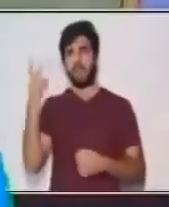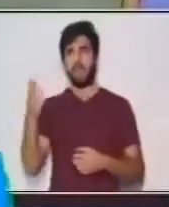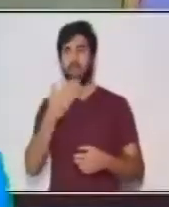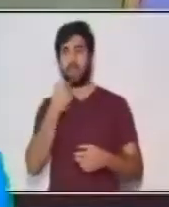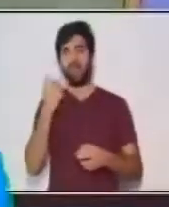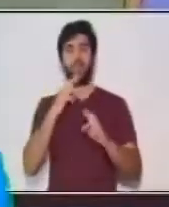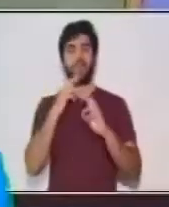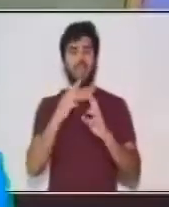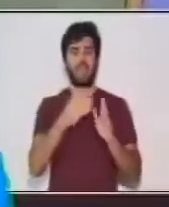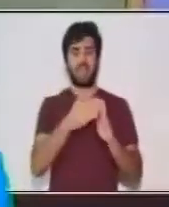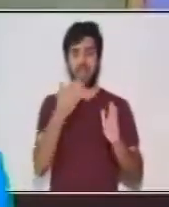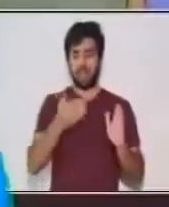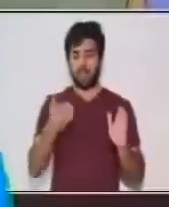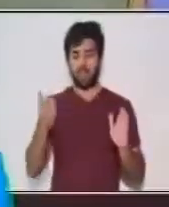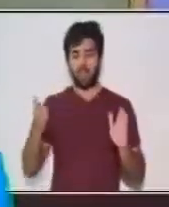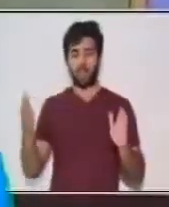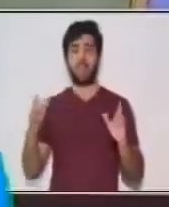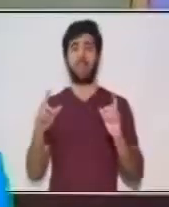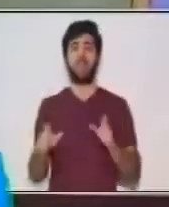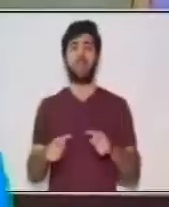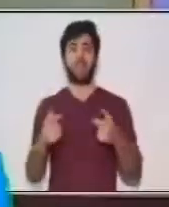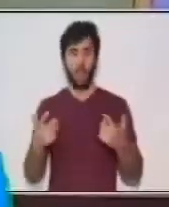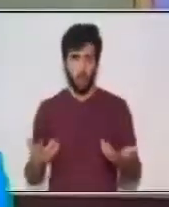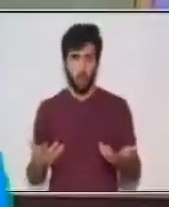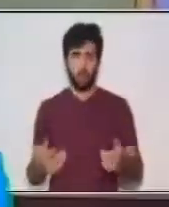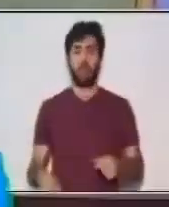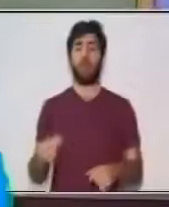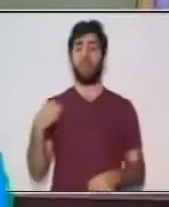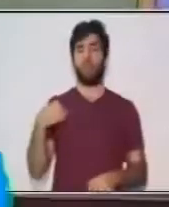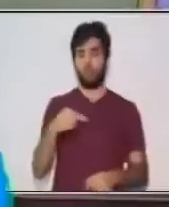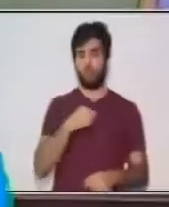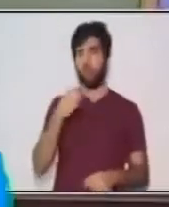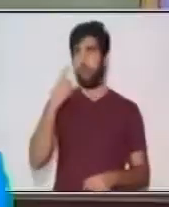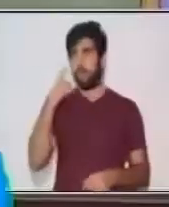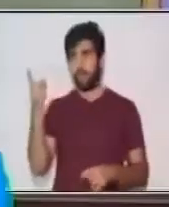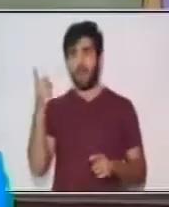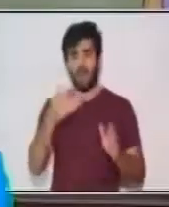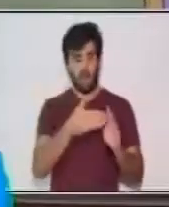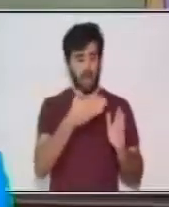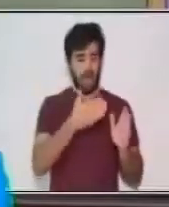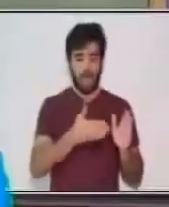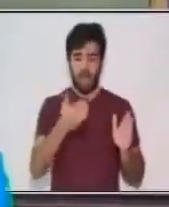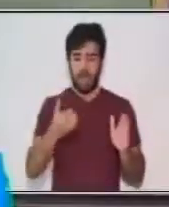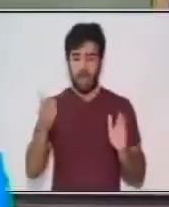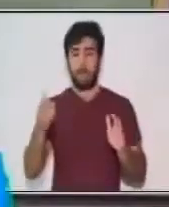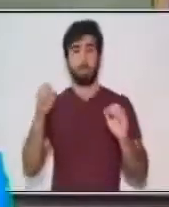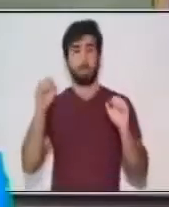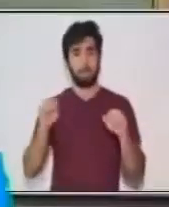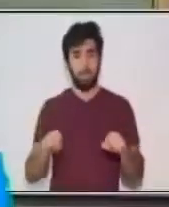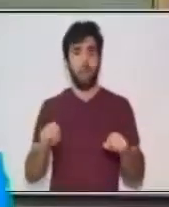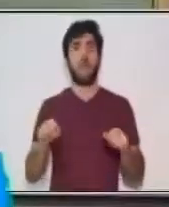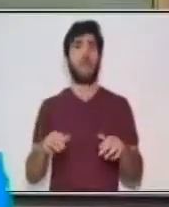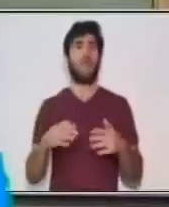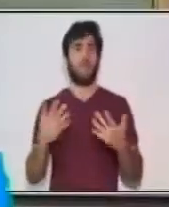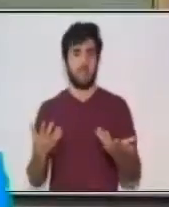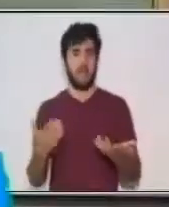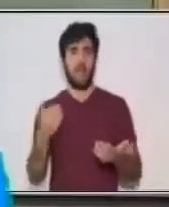habíamos visto que este patrón numérico puede tener una operación